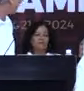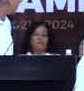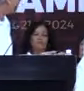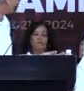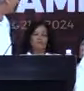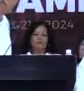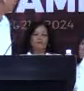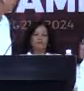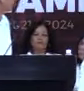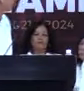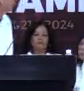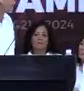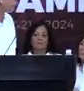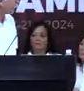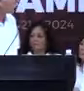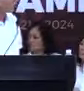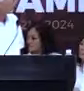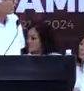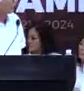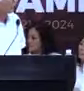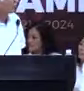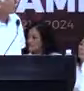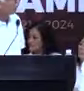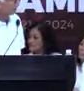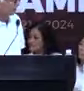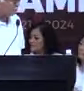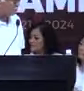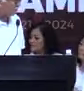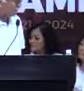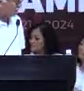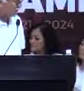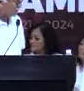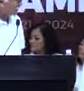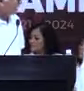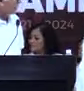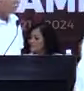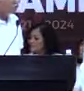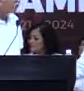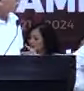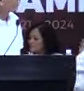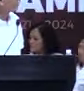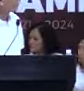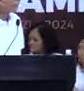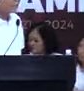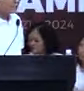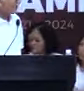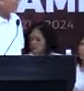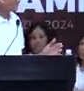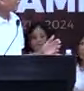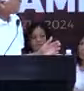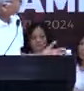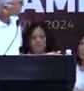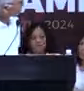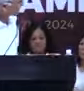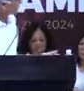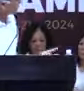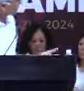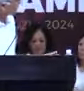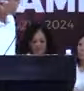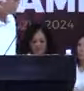agradezco este apoyo de entrega de las camisetas. Y ¿cuándo es el torneo? ¿Cuándo va a ser? Y le